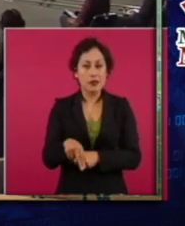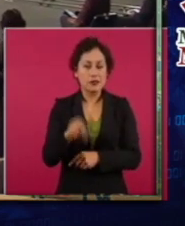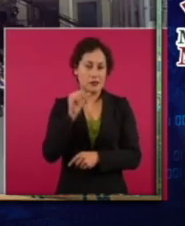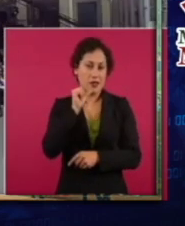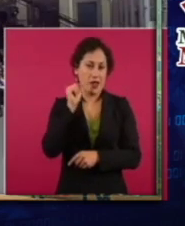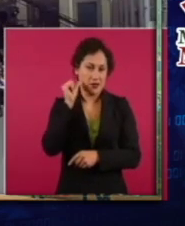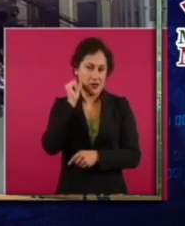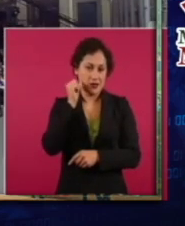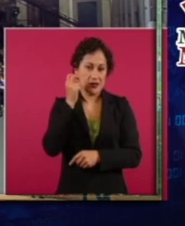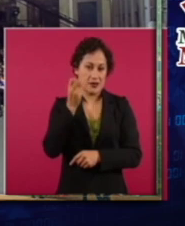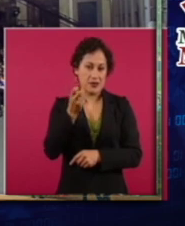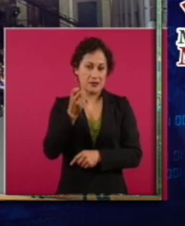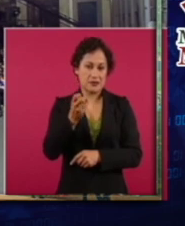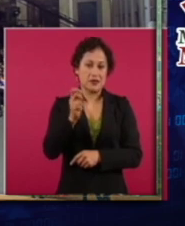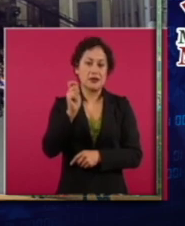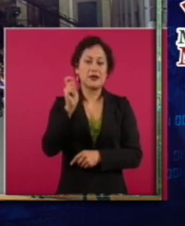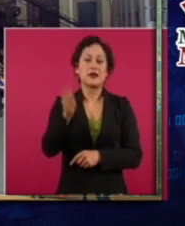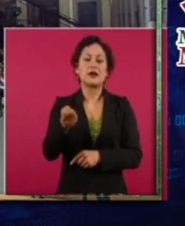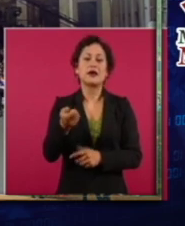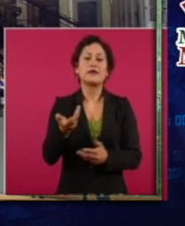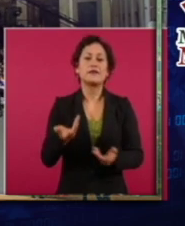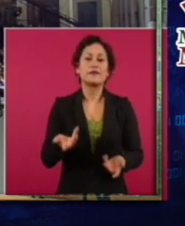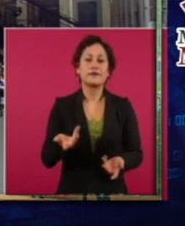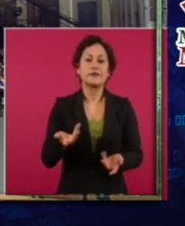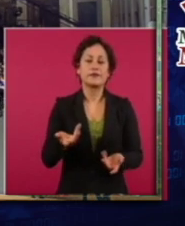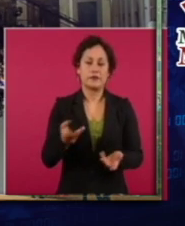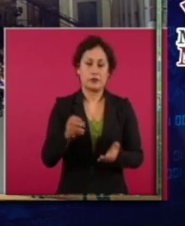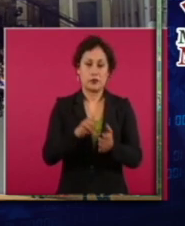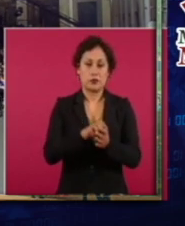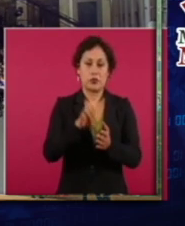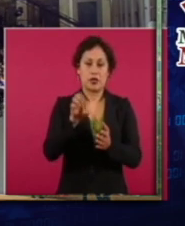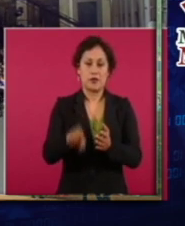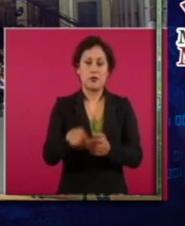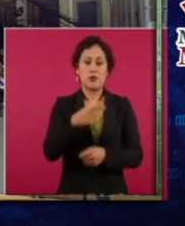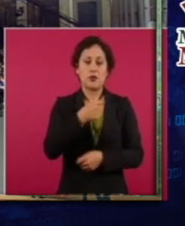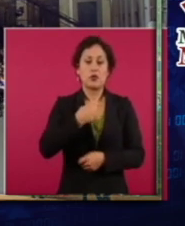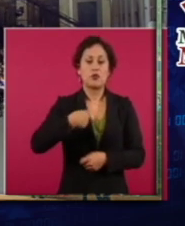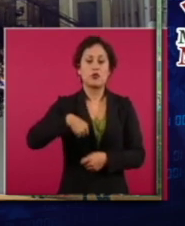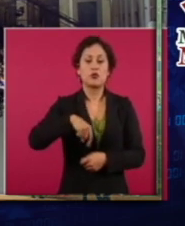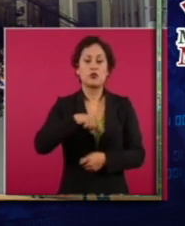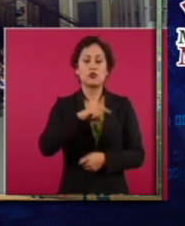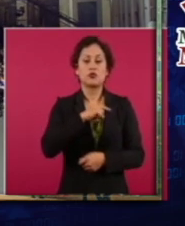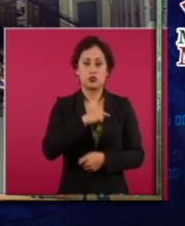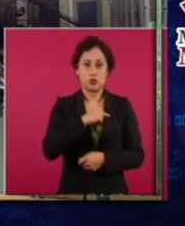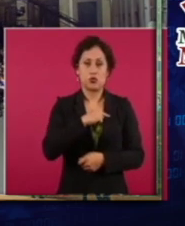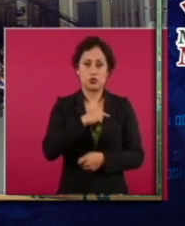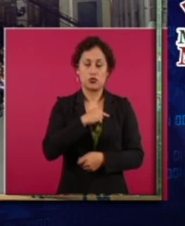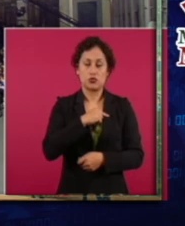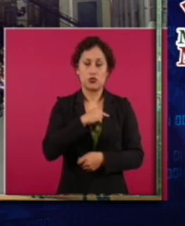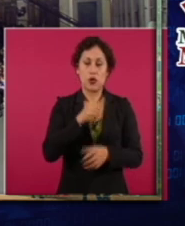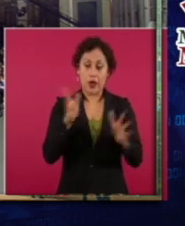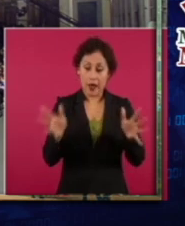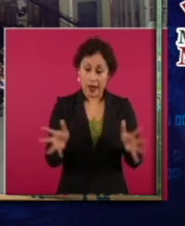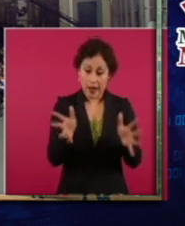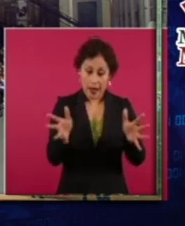Significa que podamos impulsar la producción,